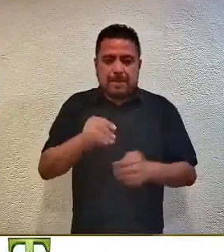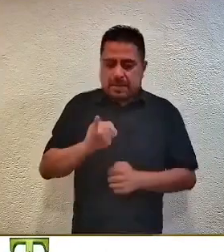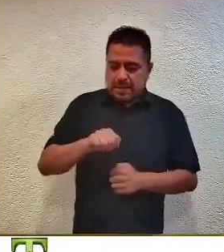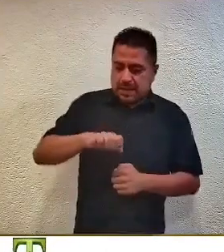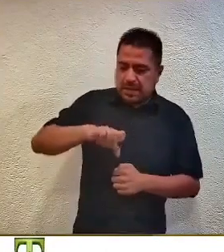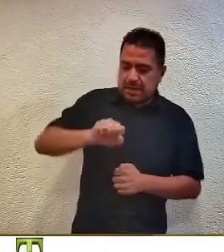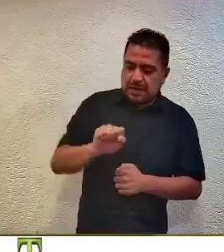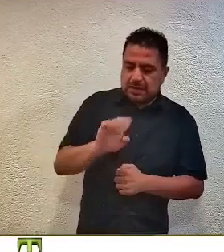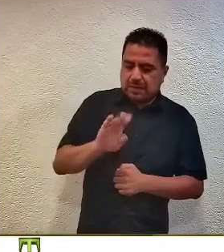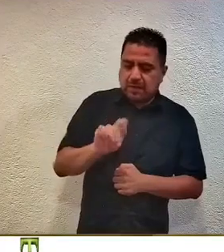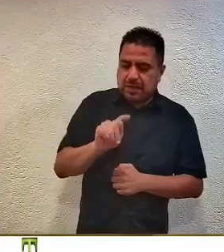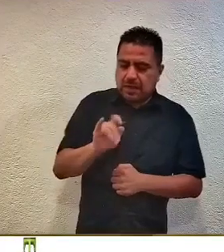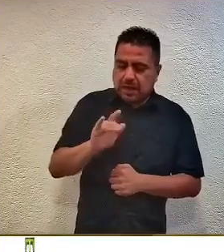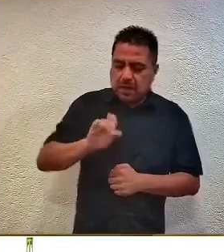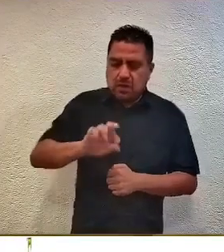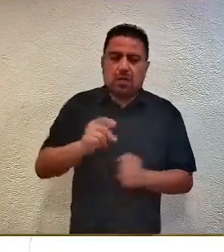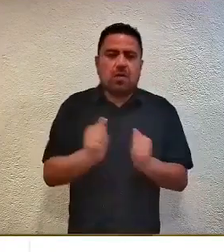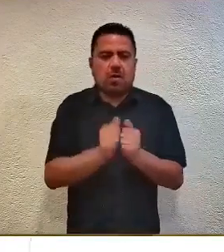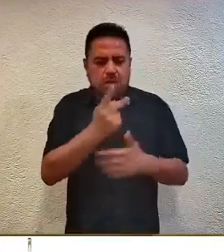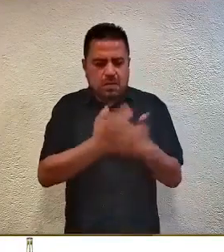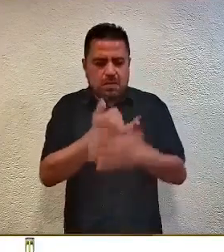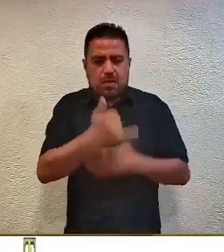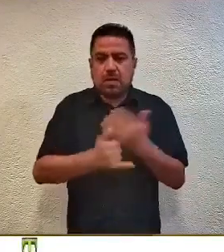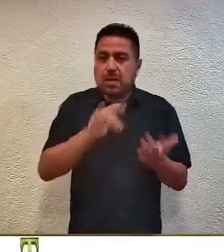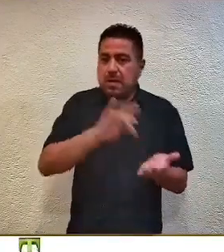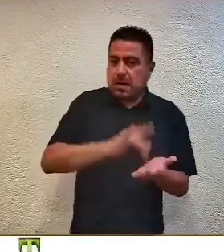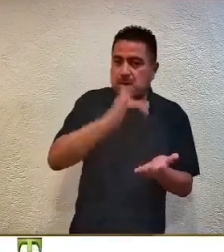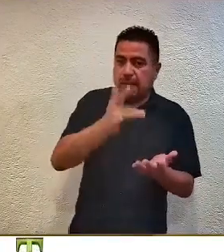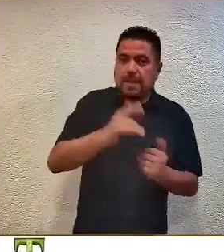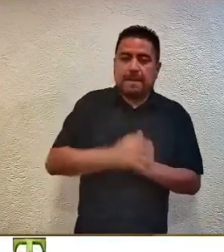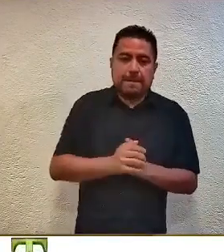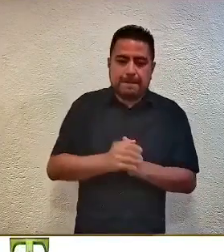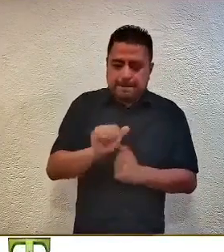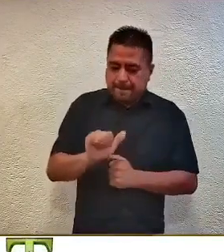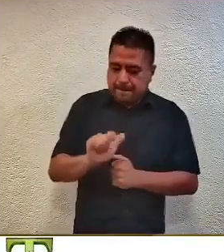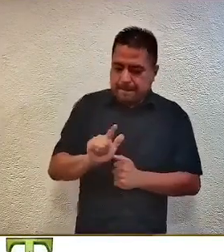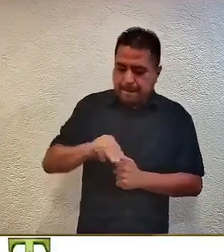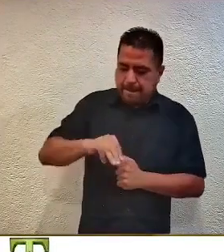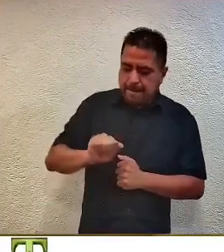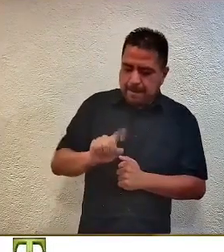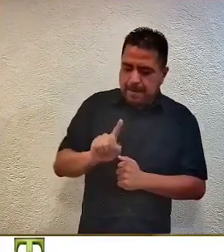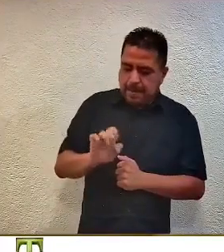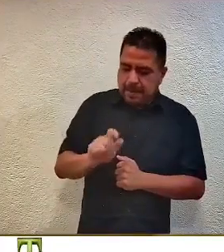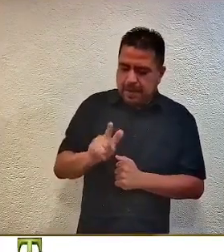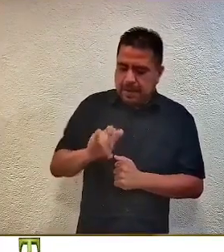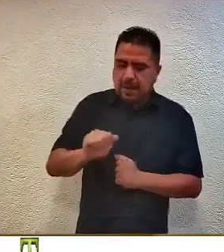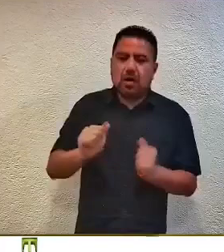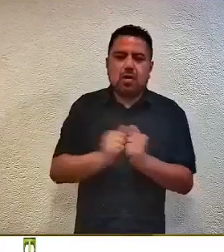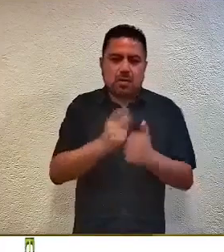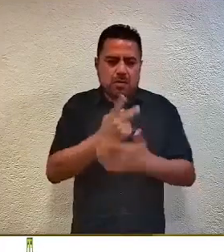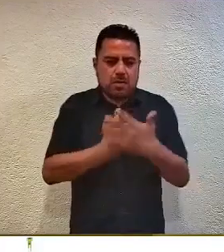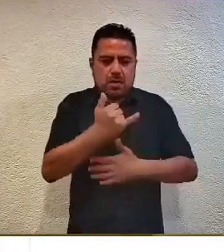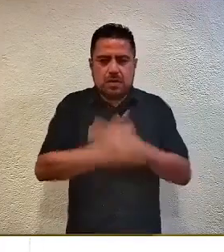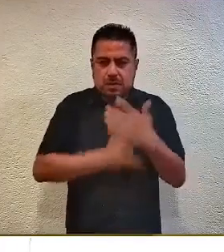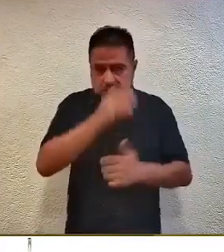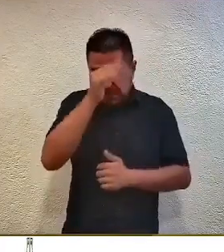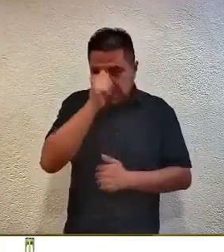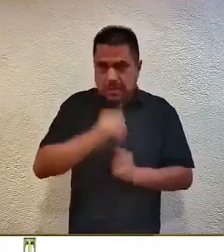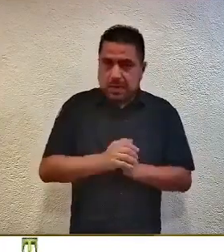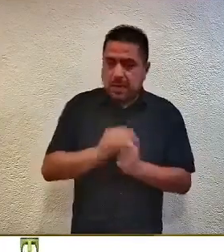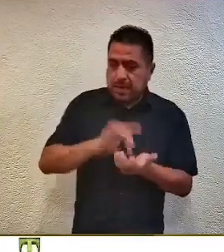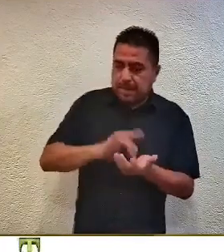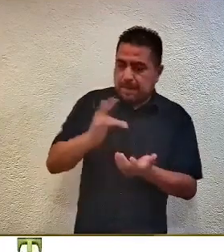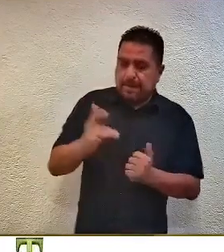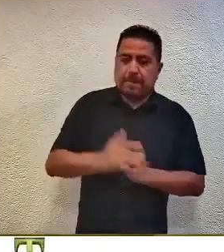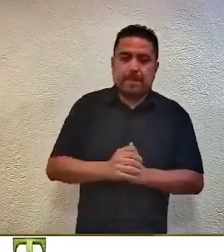Betancur Salgado. Con el proyecto. Gracias, magistrado. Magistrada Almadelio Eugenio Alcaraz. A favor del proyecto. Gracias,